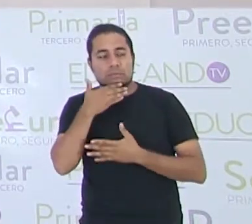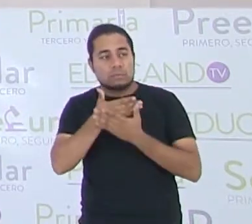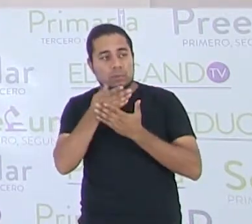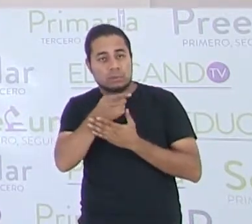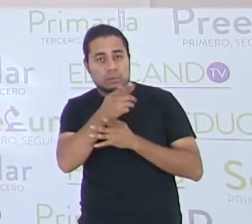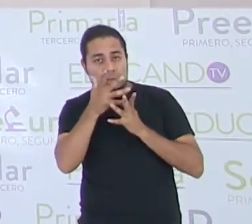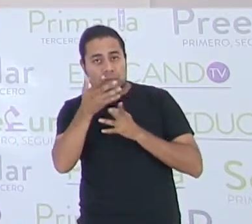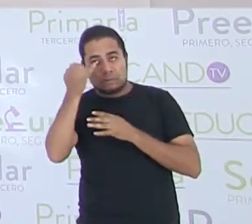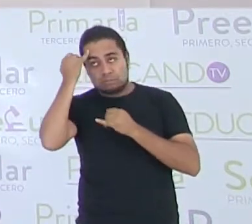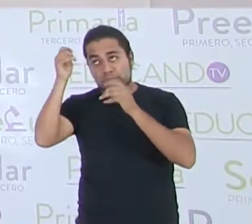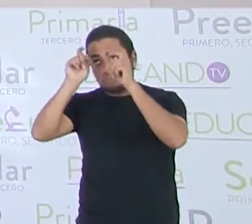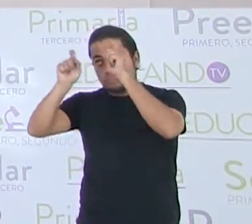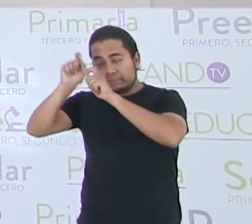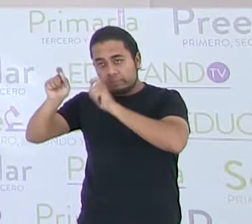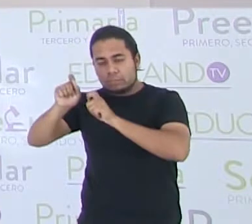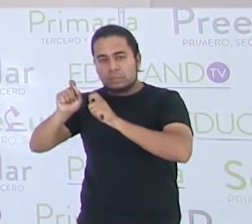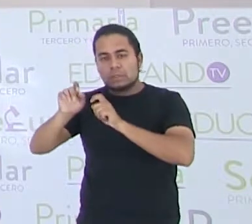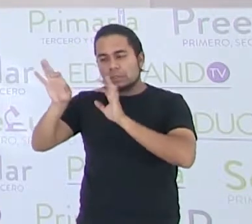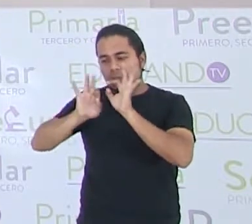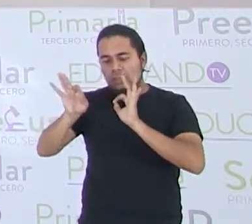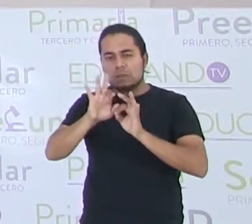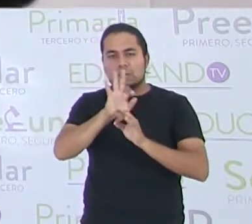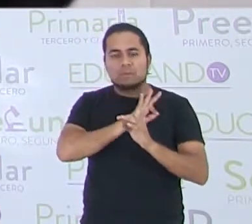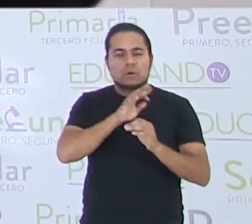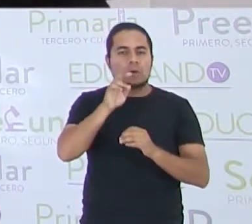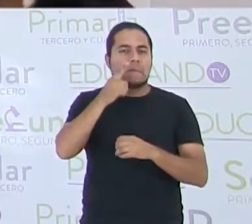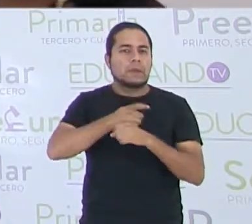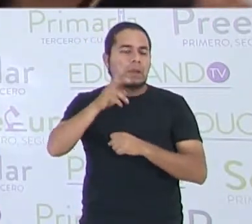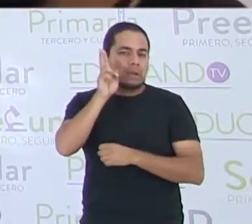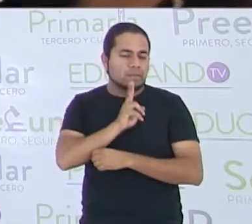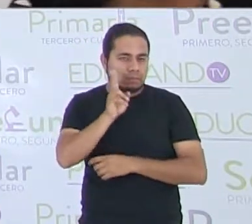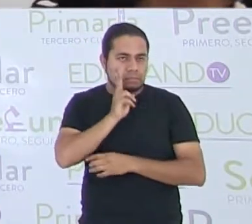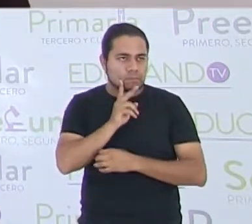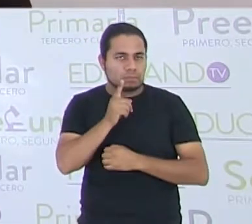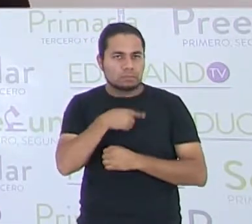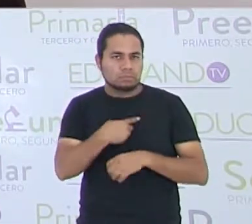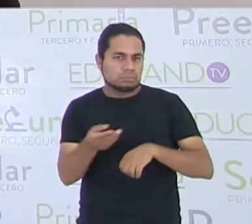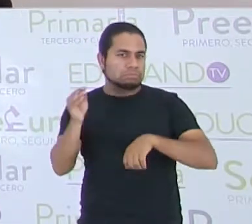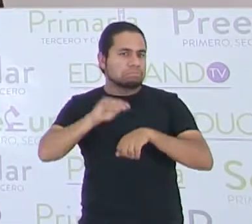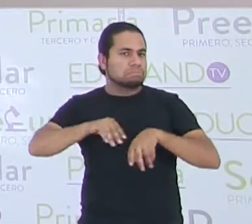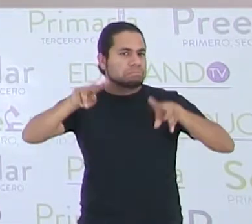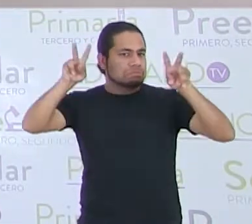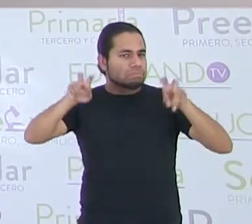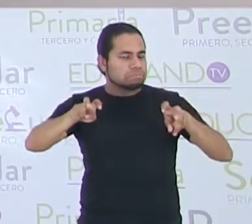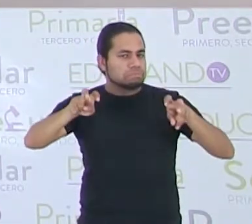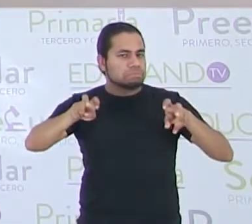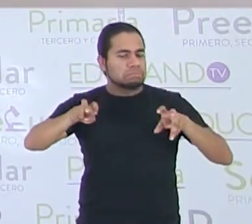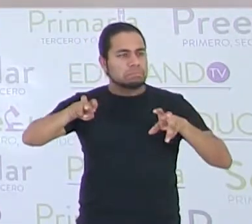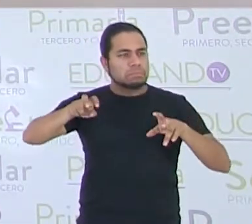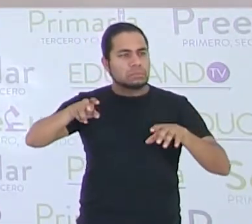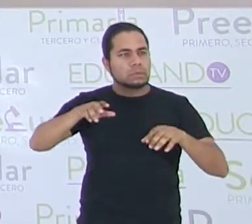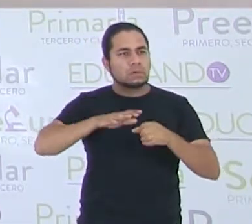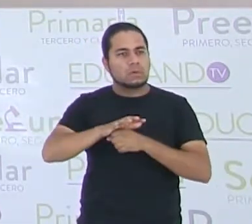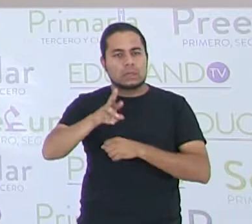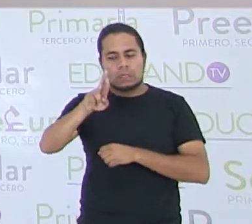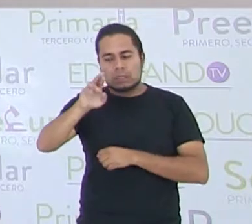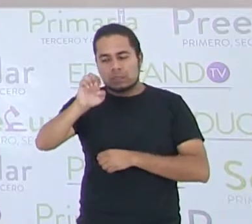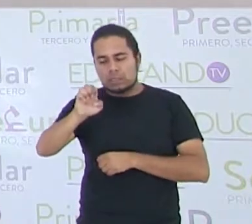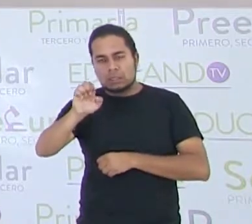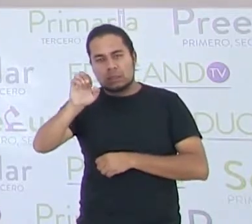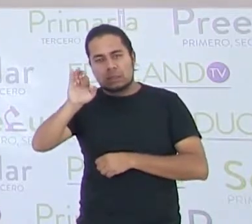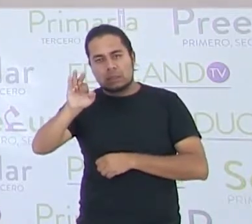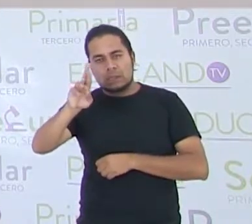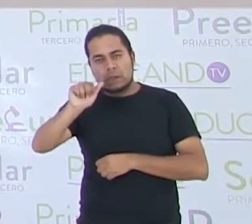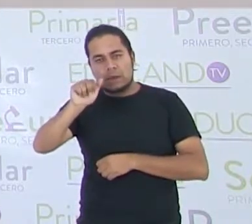con estas ideas voy a escribir mi primer borrador. Le tengo que poner un título. El título va a ser el refrán.